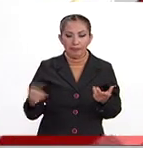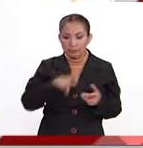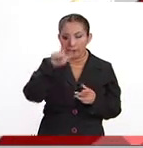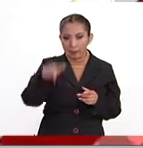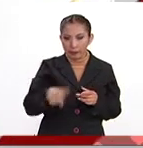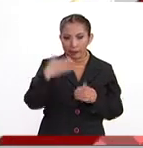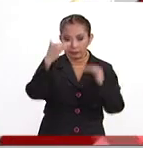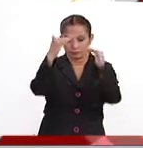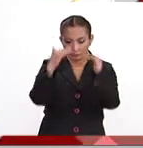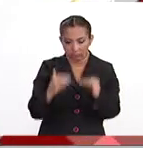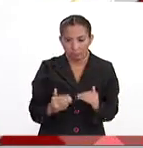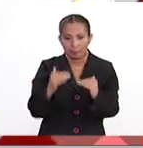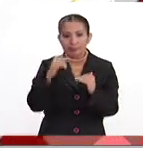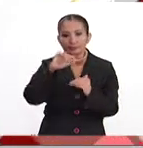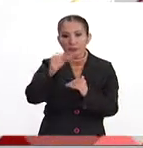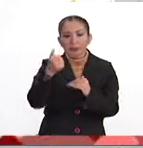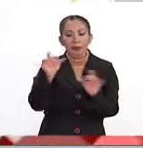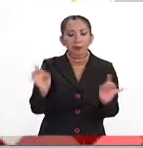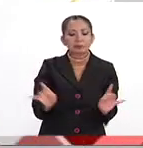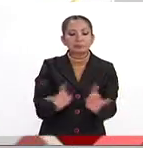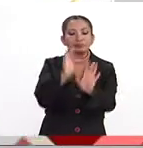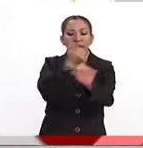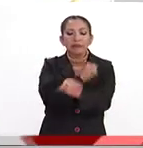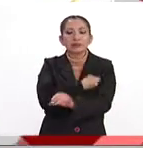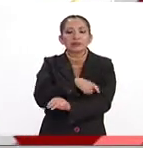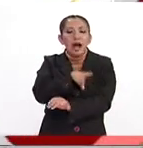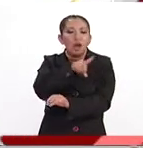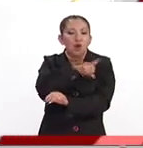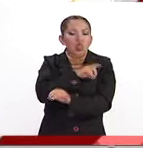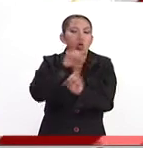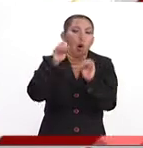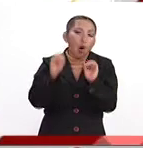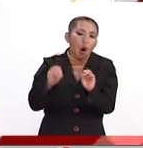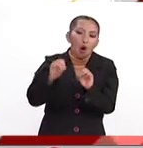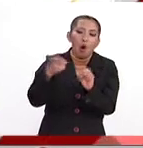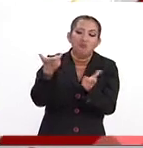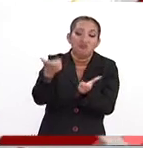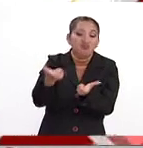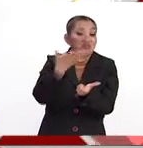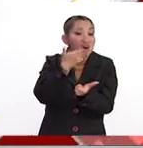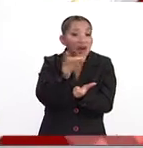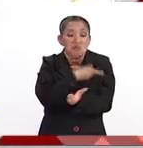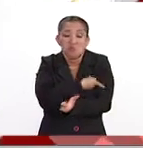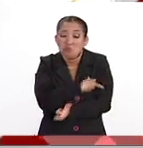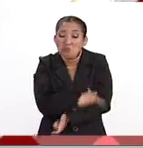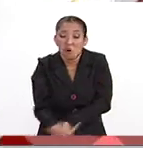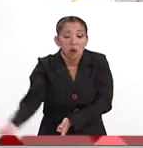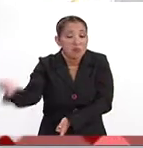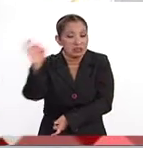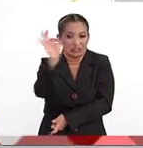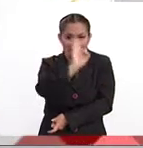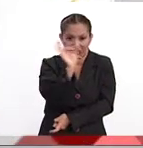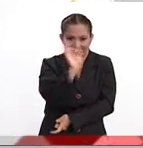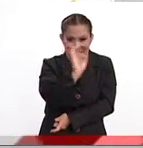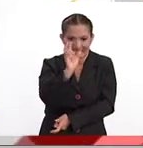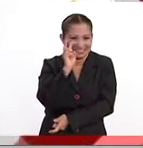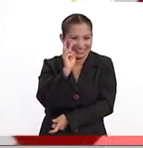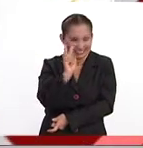Luego vendría una categoría que es por motivos de salud o de tipo socioeconómico. Si